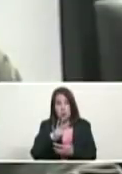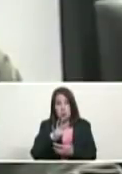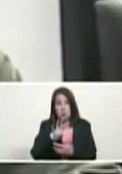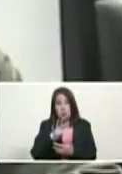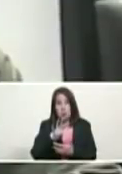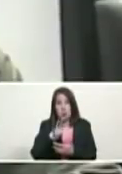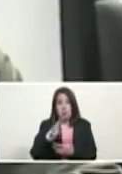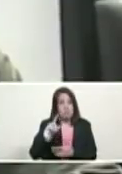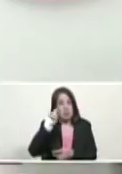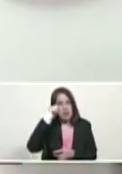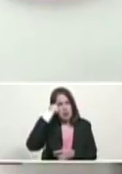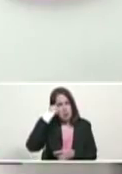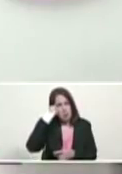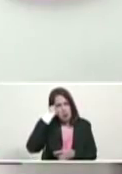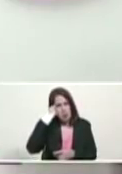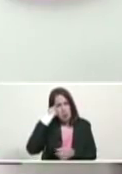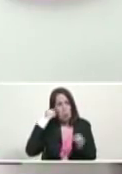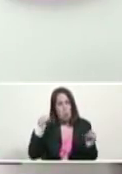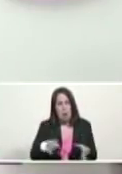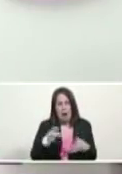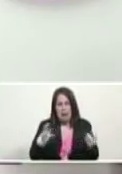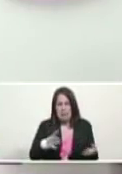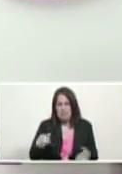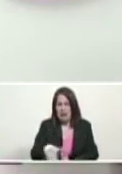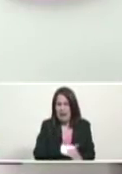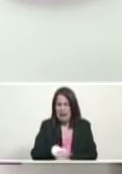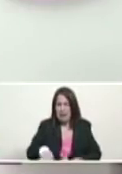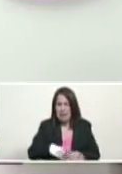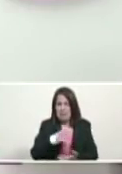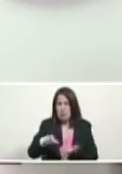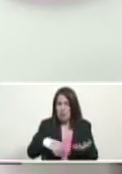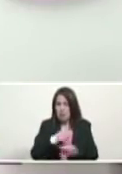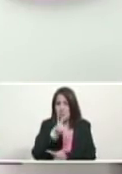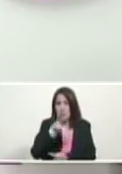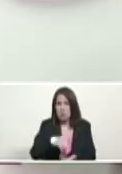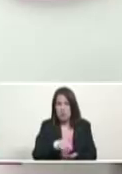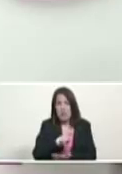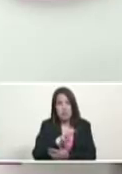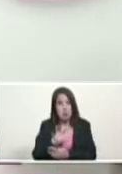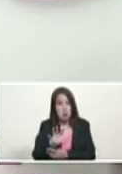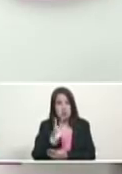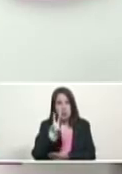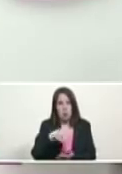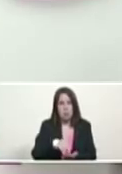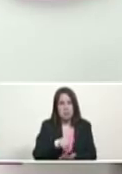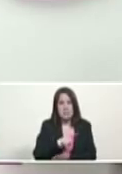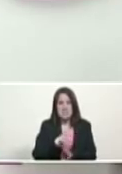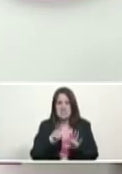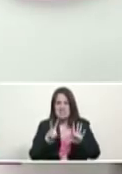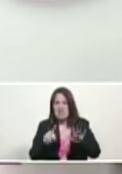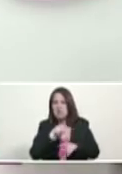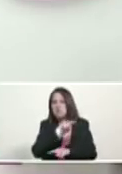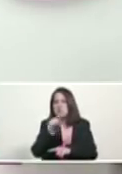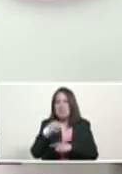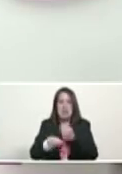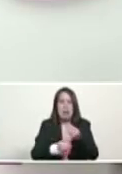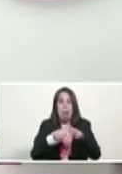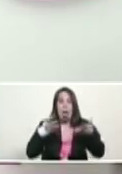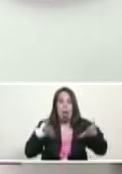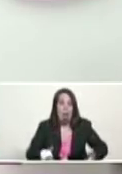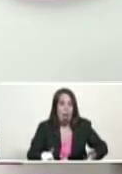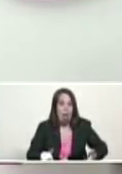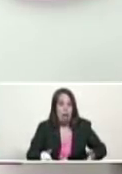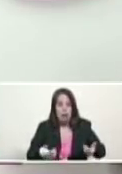Solamente les recuerdo las guarimbas del 2014. 2017, y cómo salieron ustedes fracasados, hundidos,